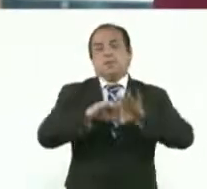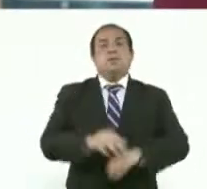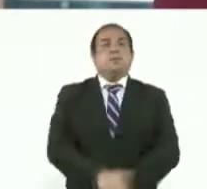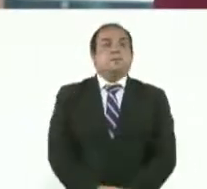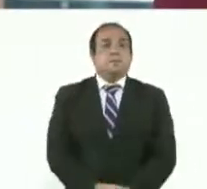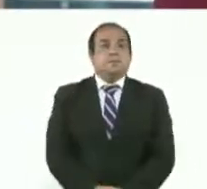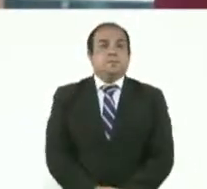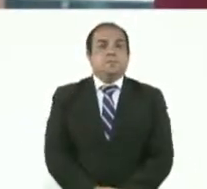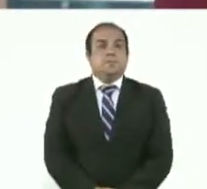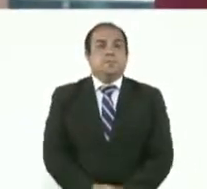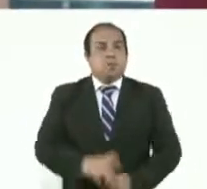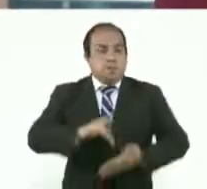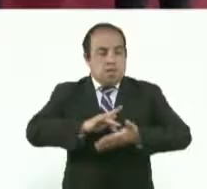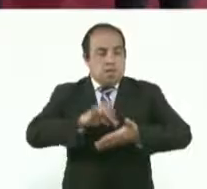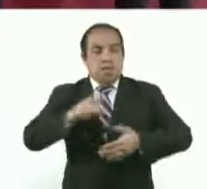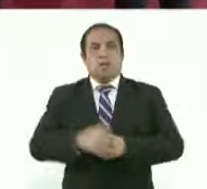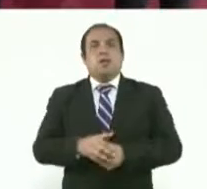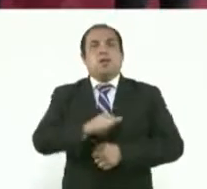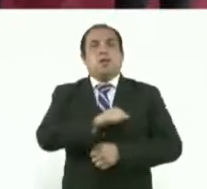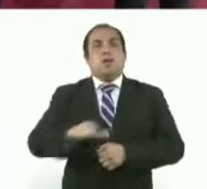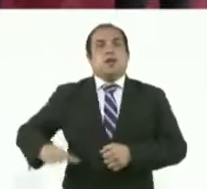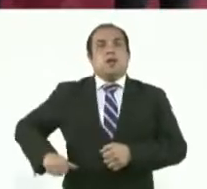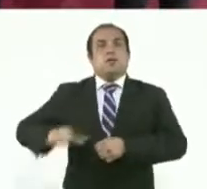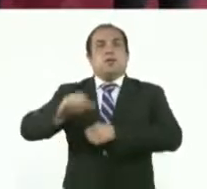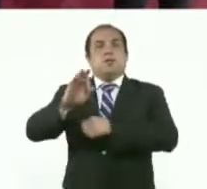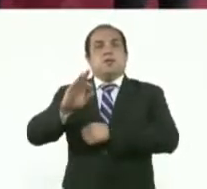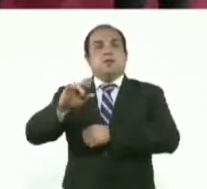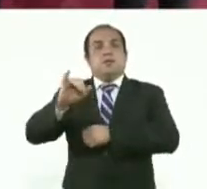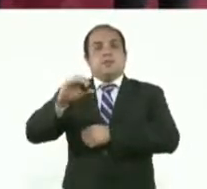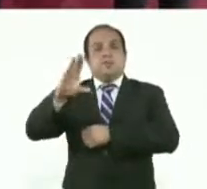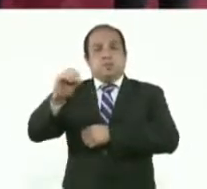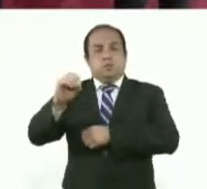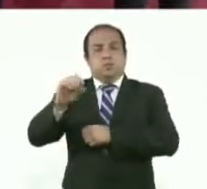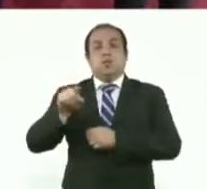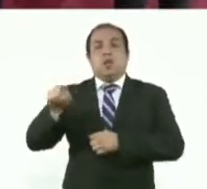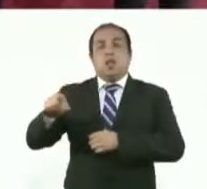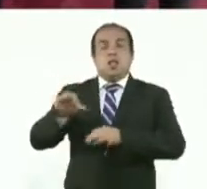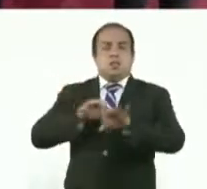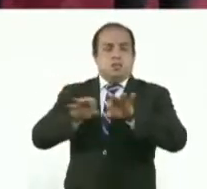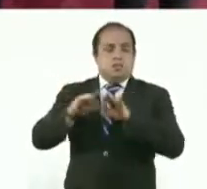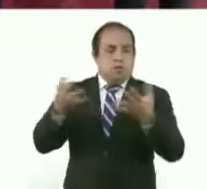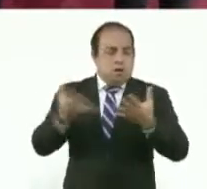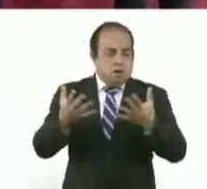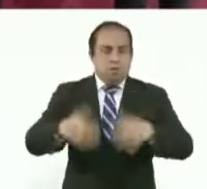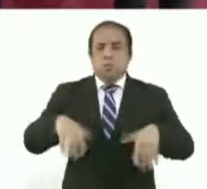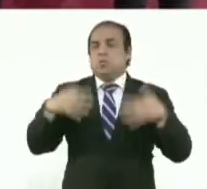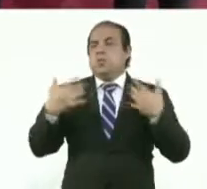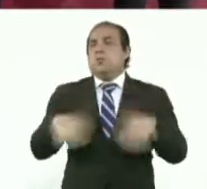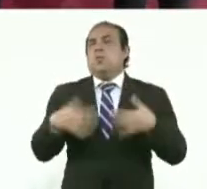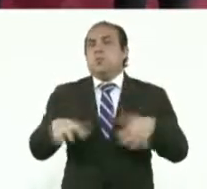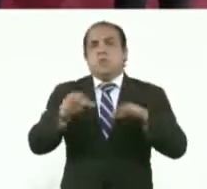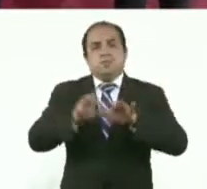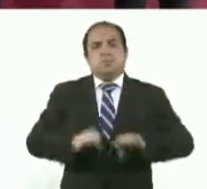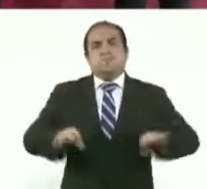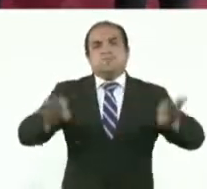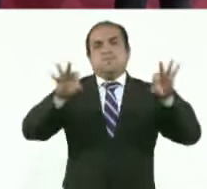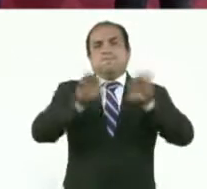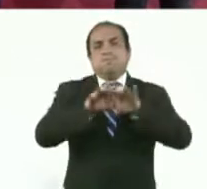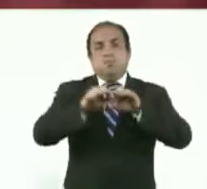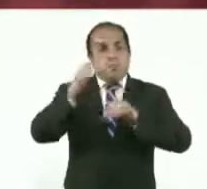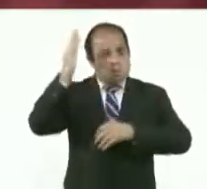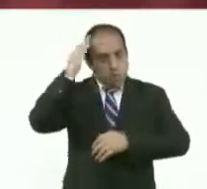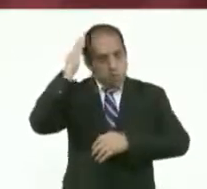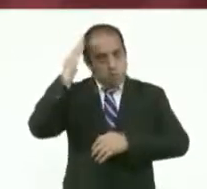como siempre agradecerle al alcalde Francisco Chiguil, que ha hecho una gran labor, una muy importante labor al